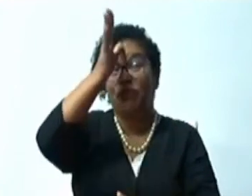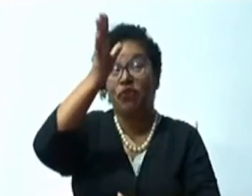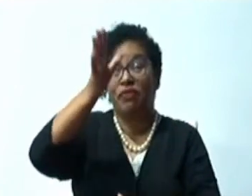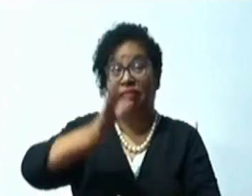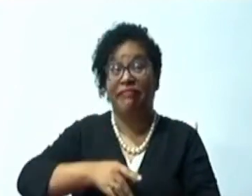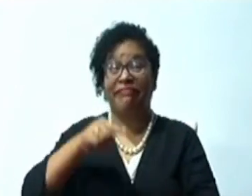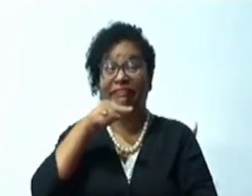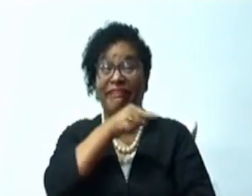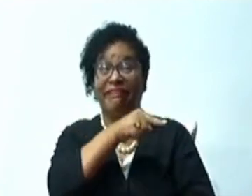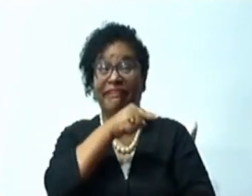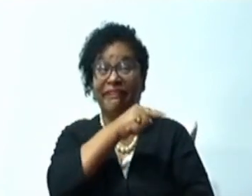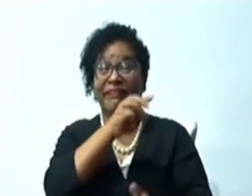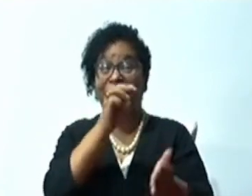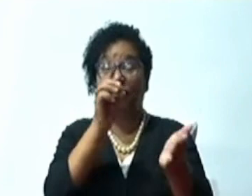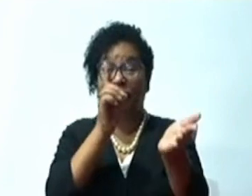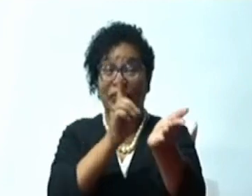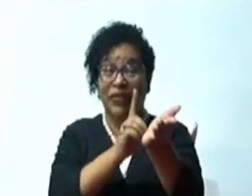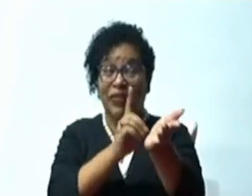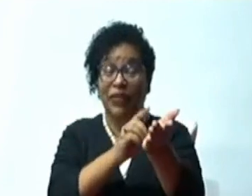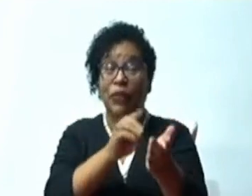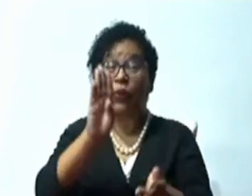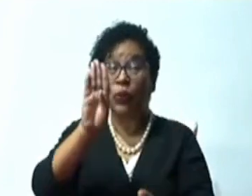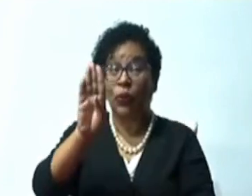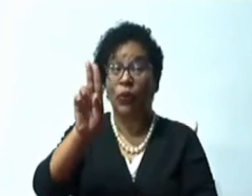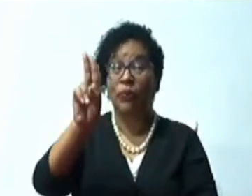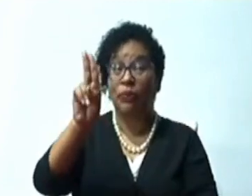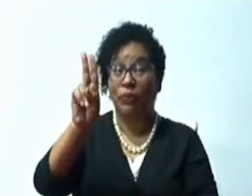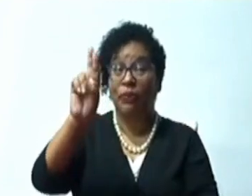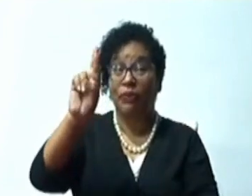Burgo. Es difícil.